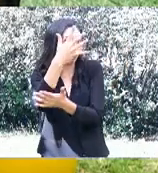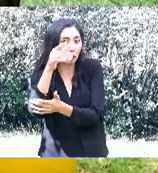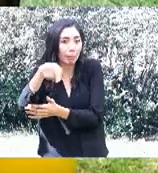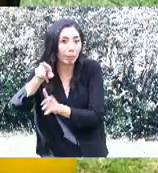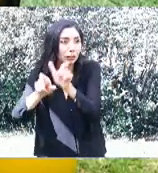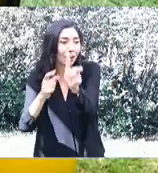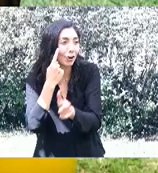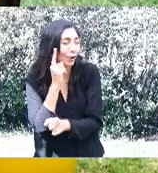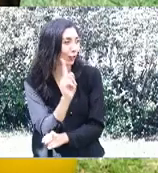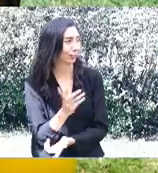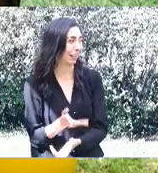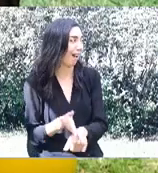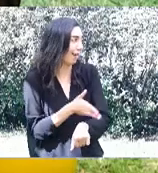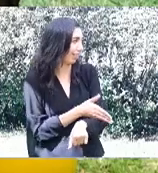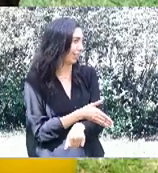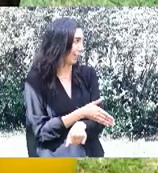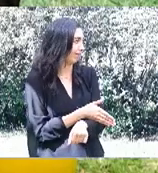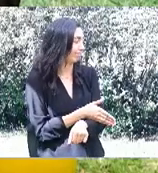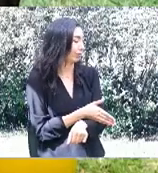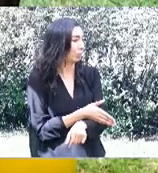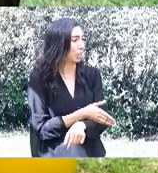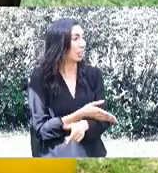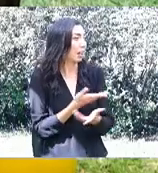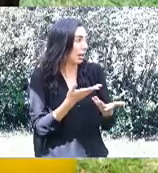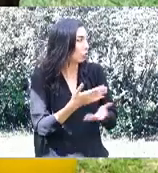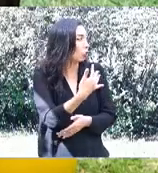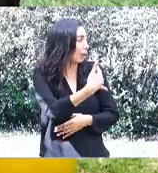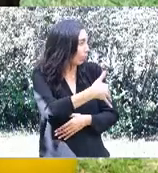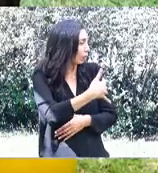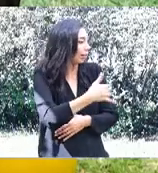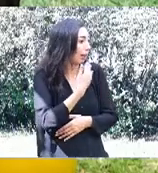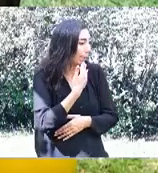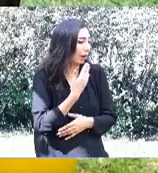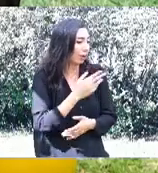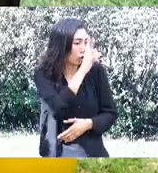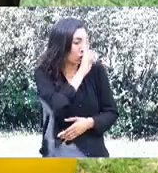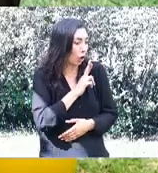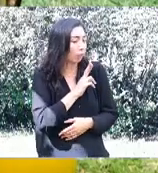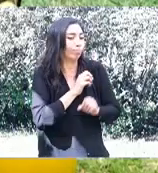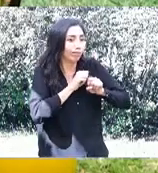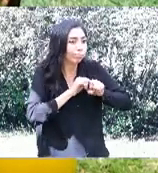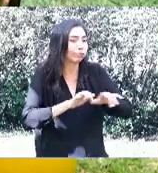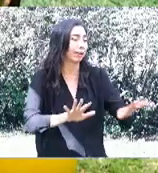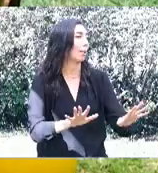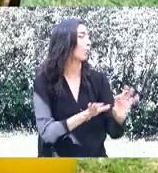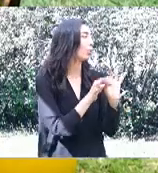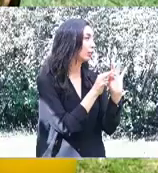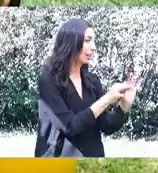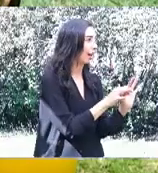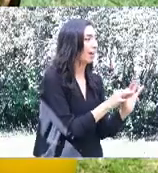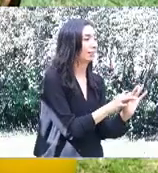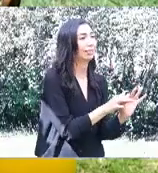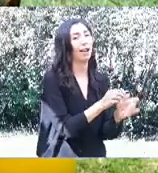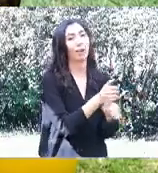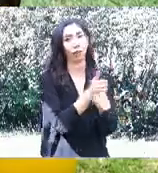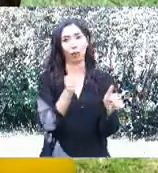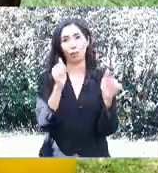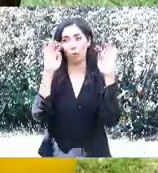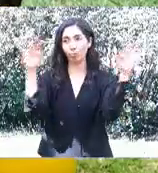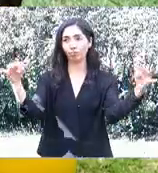visibilizado Así que creo que eso también forma parte un poco de esta dimensión de comunicar y dar a conocer Así que muchísimas gracias a todos ustedes por